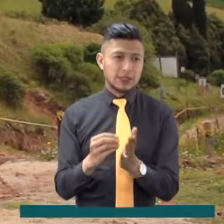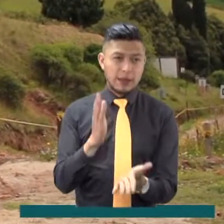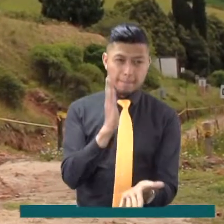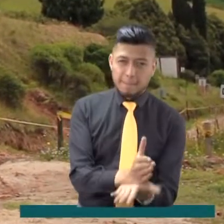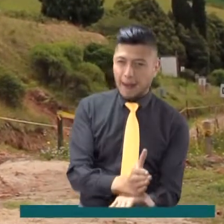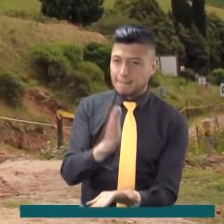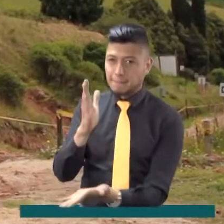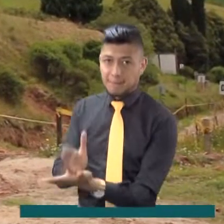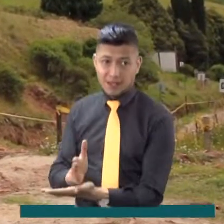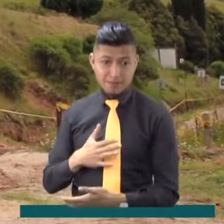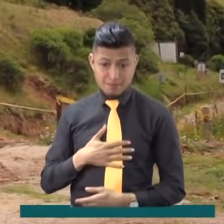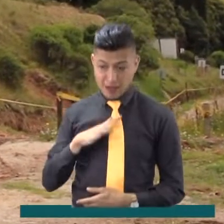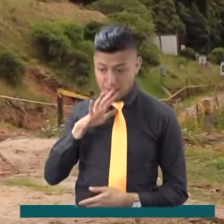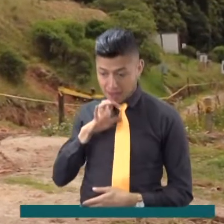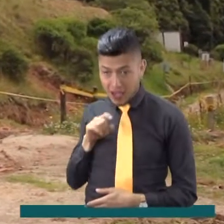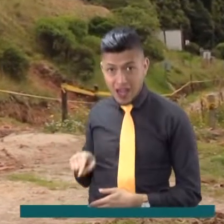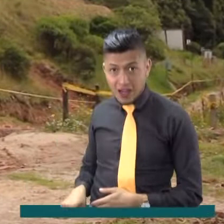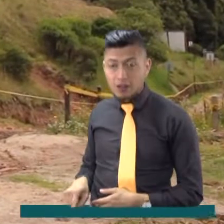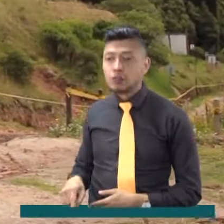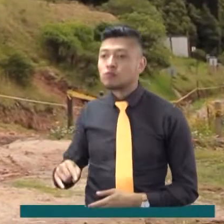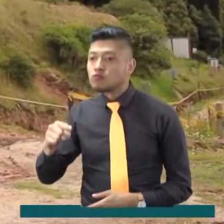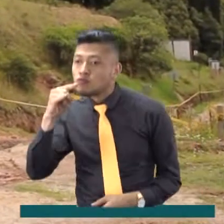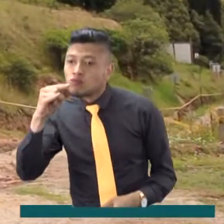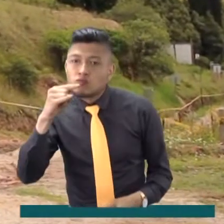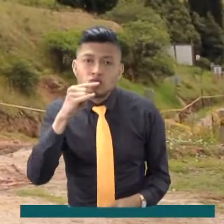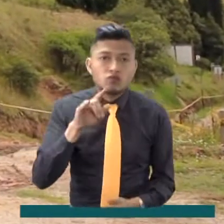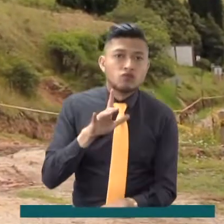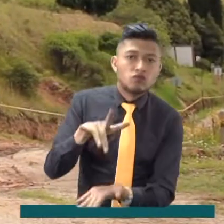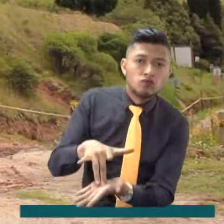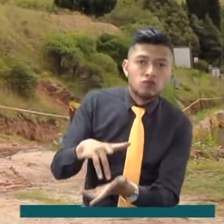cual mi perro ha podido participar